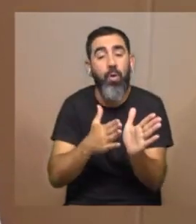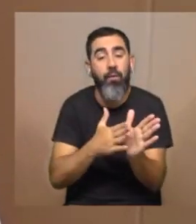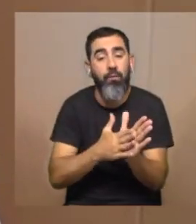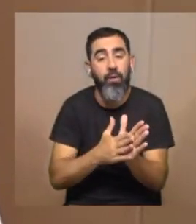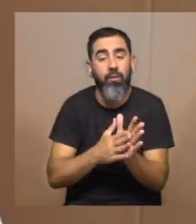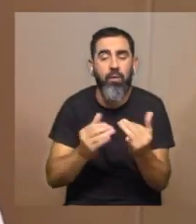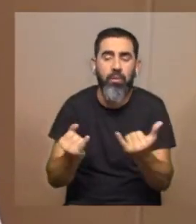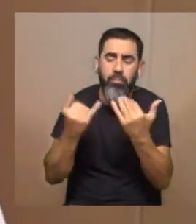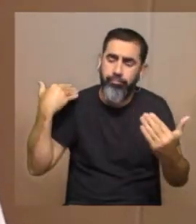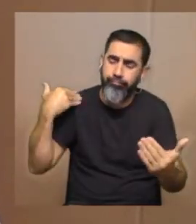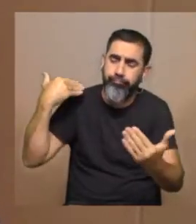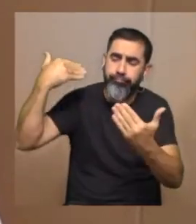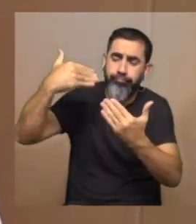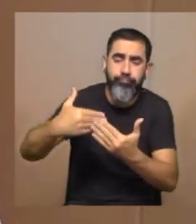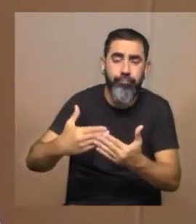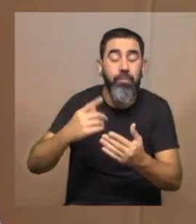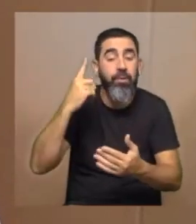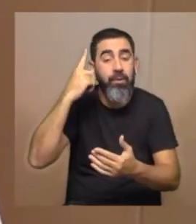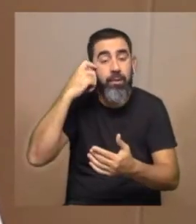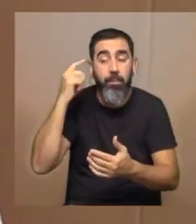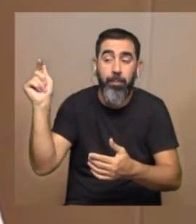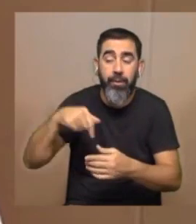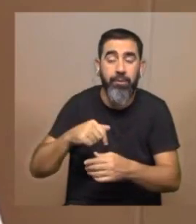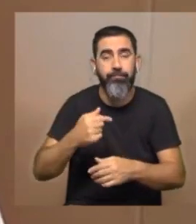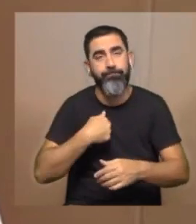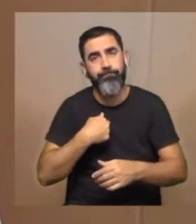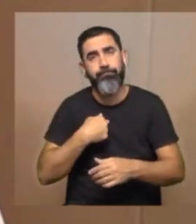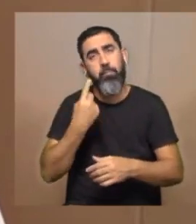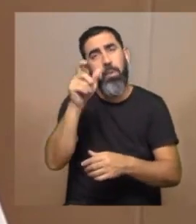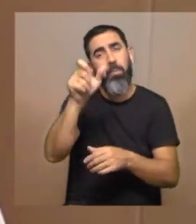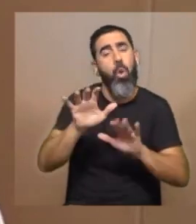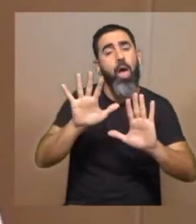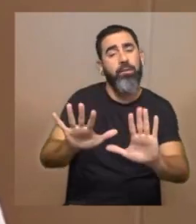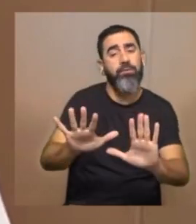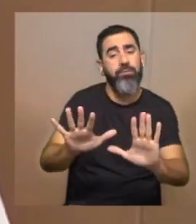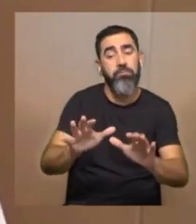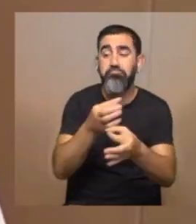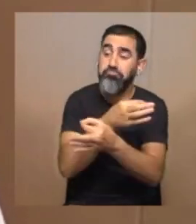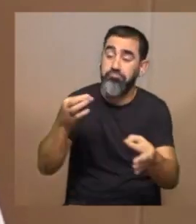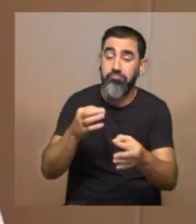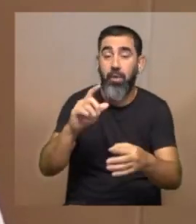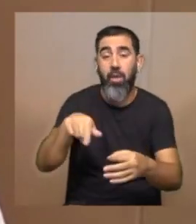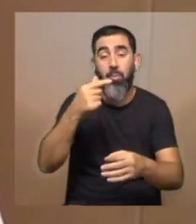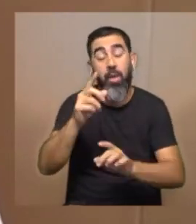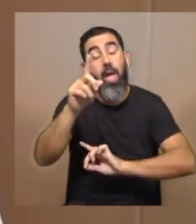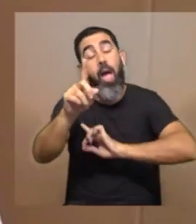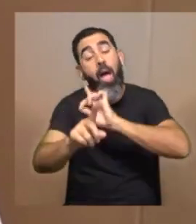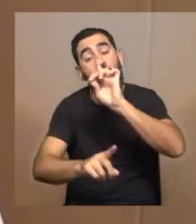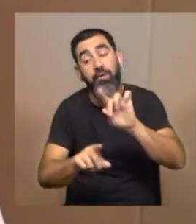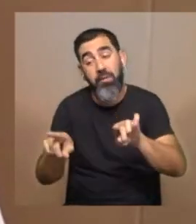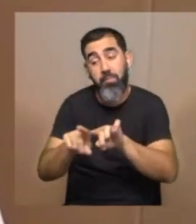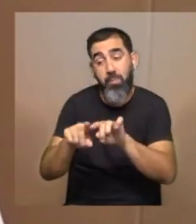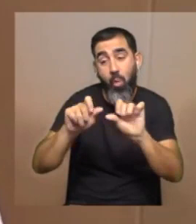mucho tiempo, eso lo tomamos también de la experiencia. Decíamos, yo le hago a mis pacientes esto y andan bien. Luego vimos que a veces haciendo